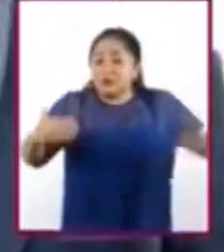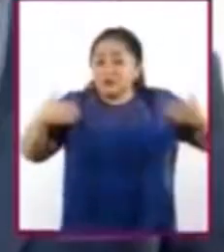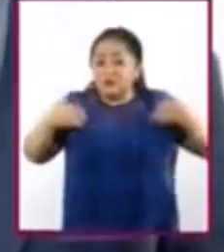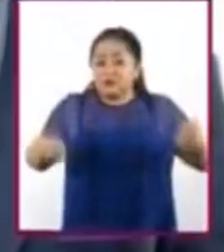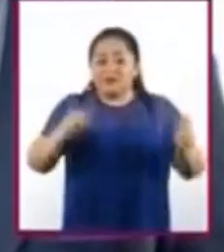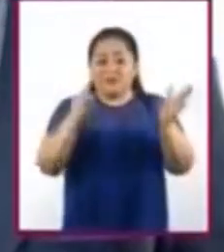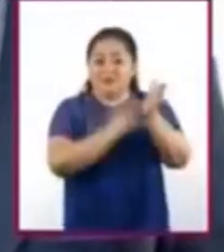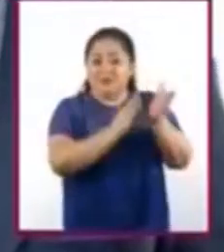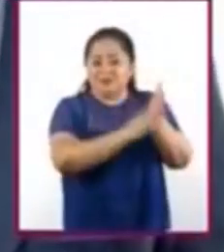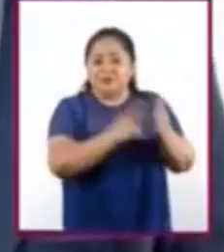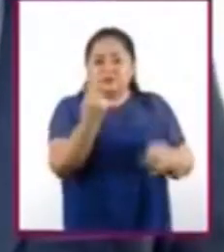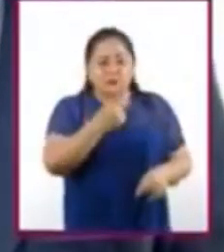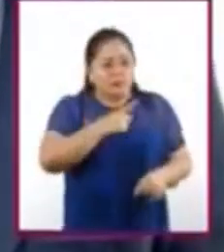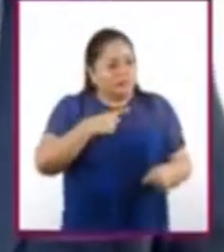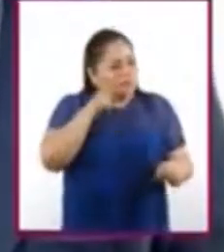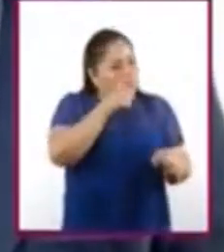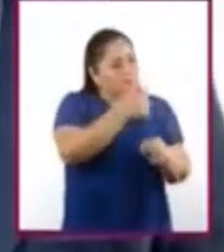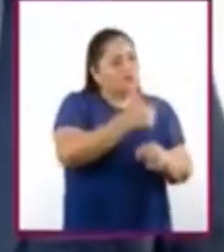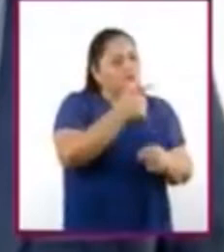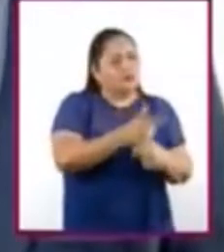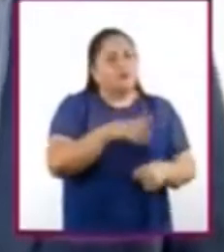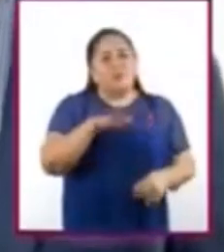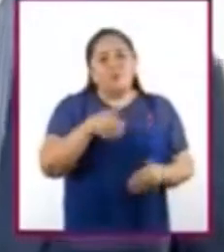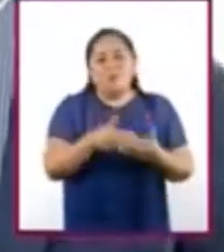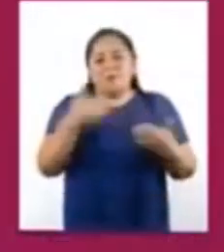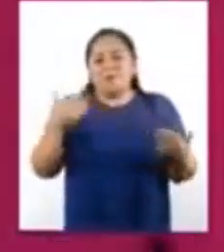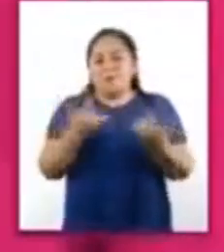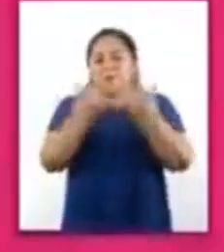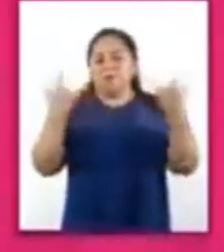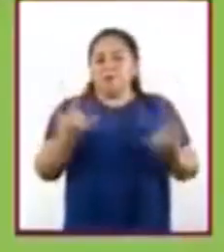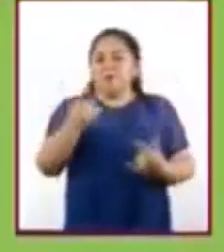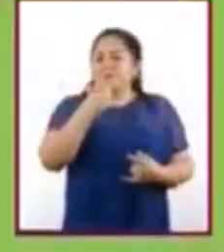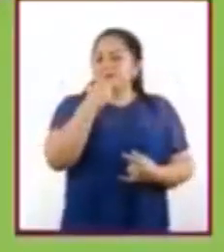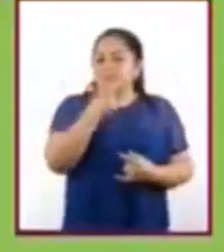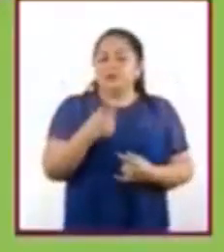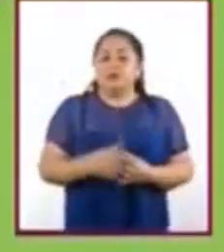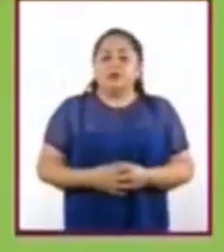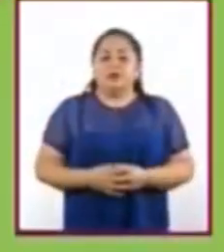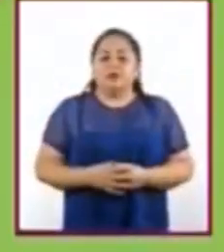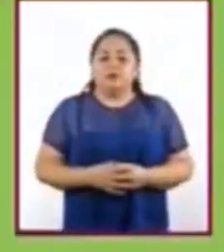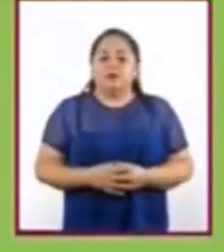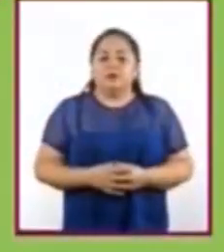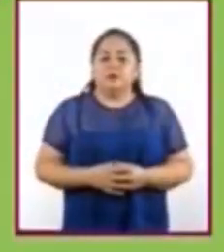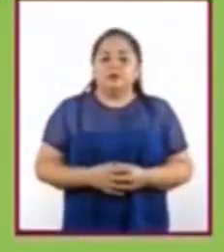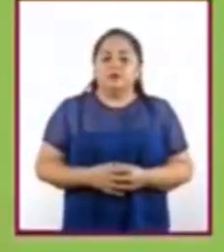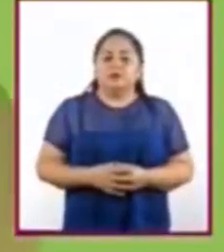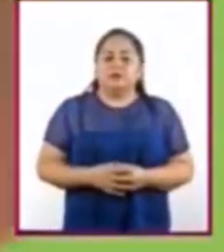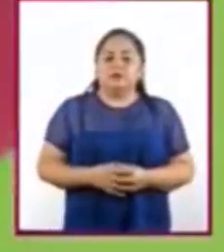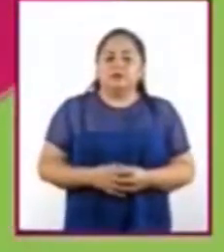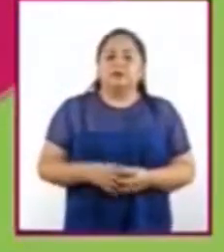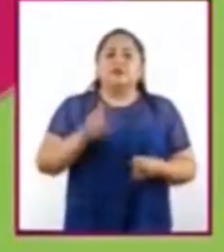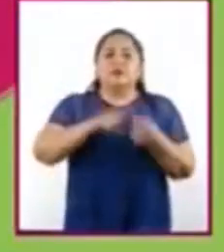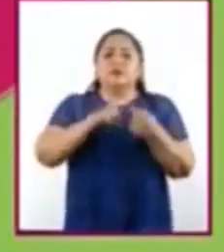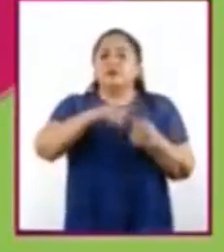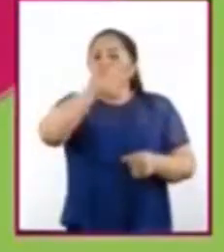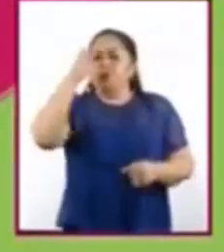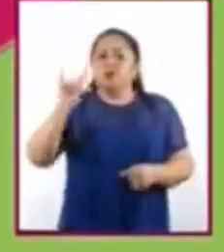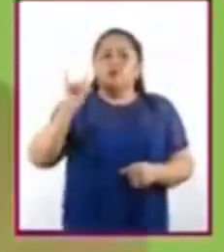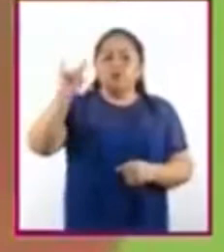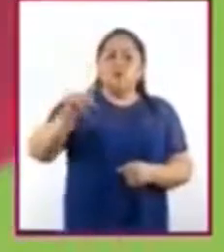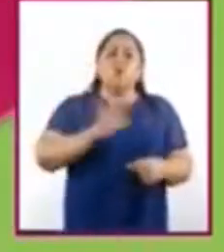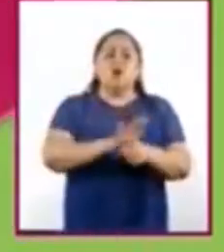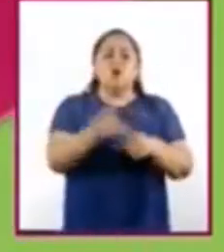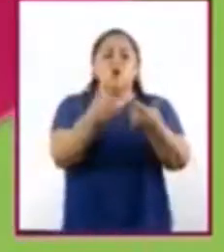trampas hay que descifrarlas, como si de códices prehispánicos se trataran. ¿Quién era el personaje retratado? ¿A qué